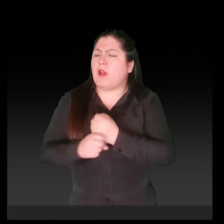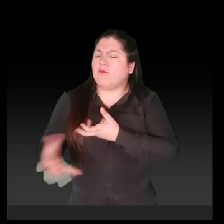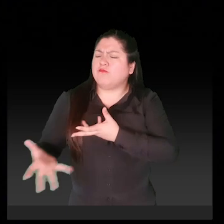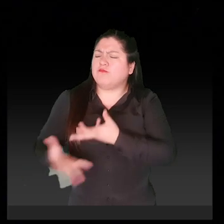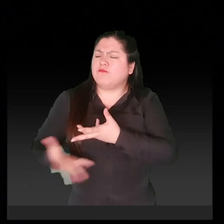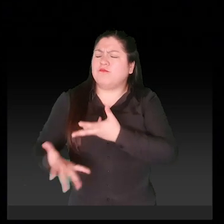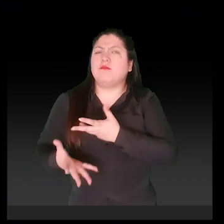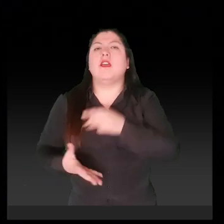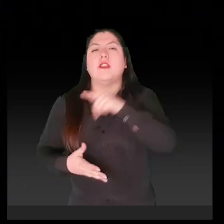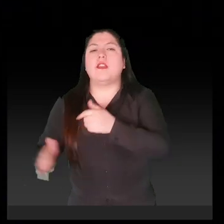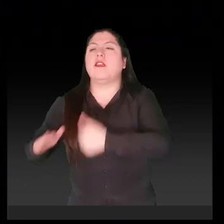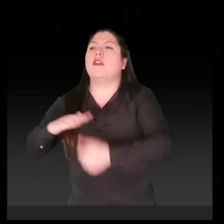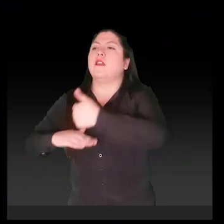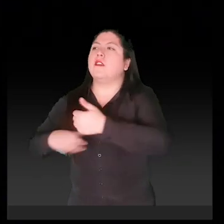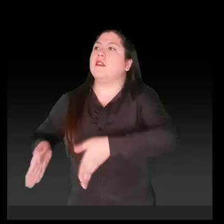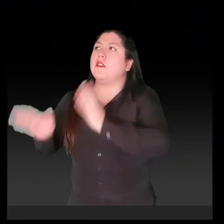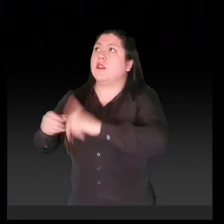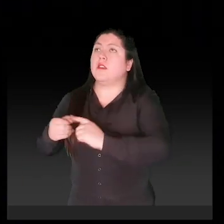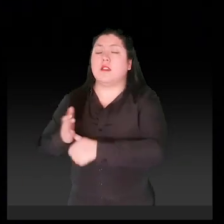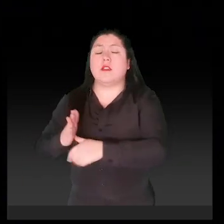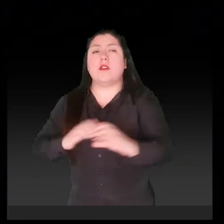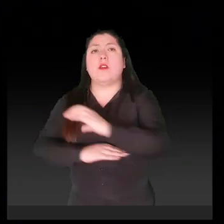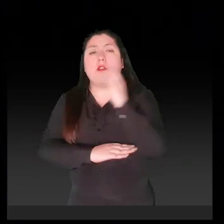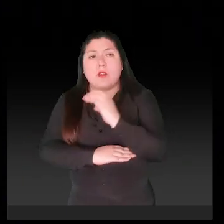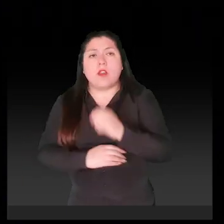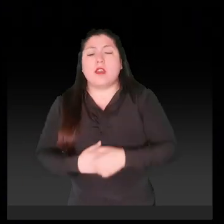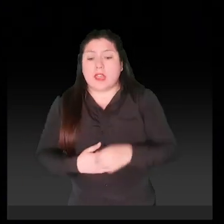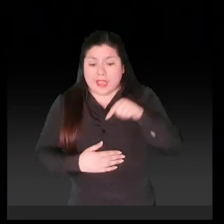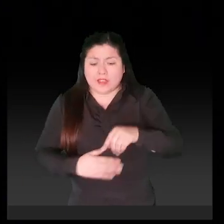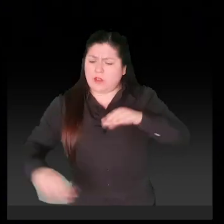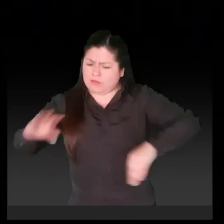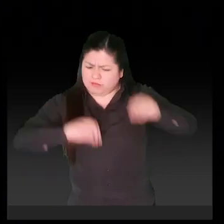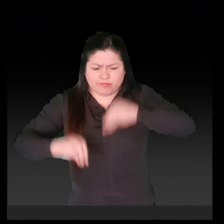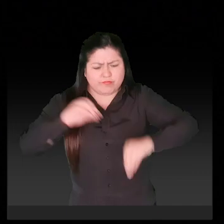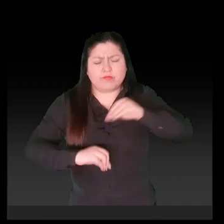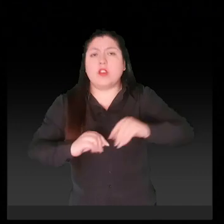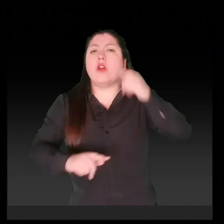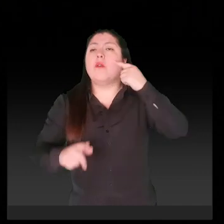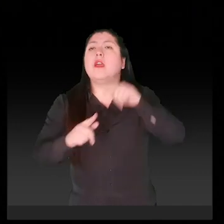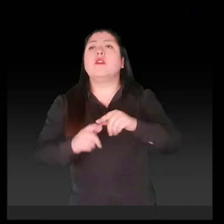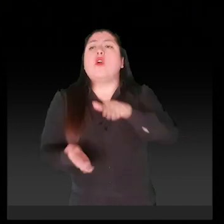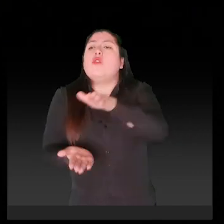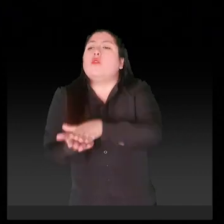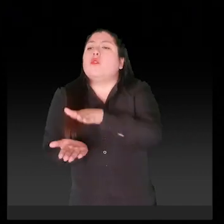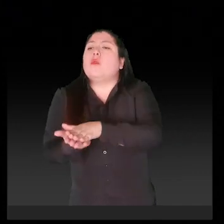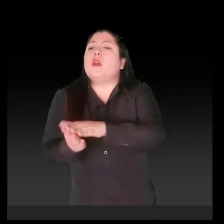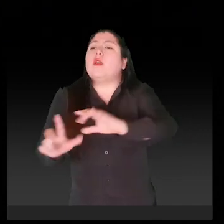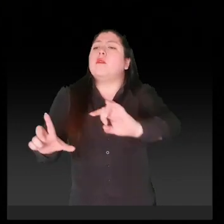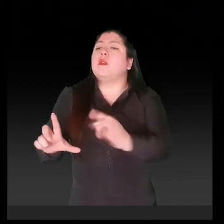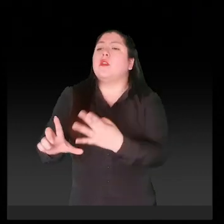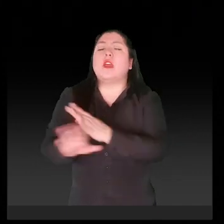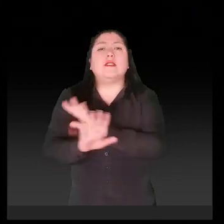poder realmente generar que esto no solamente quede, digamos, en un